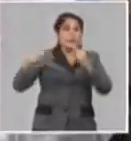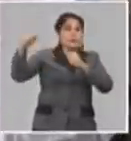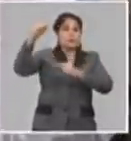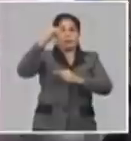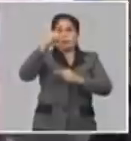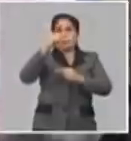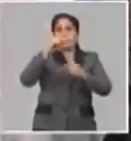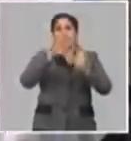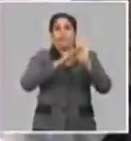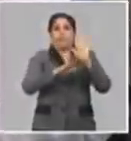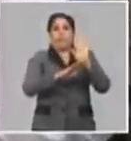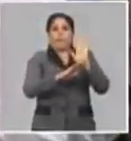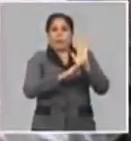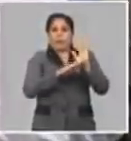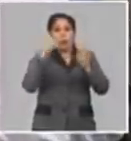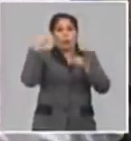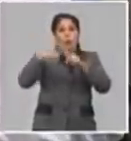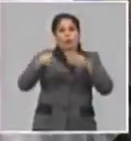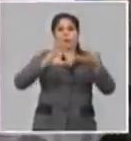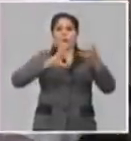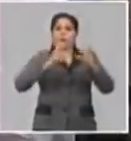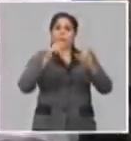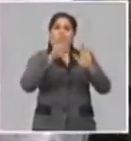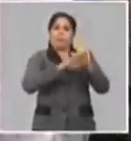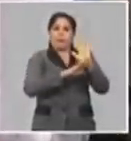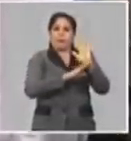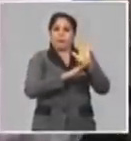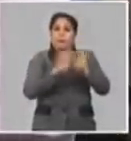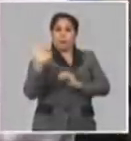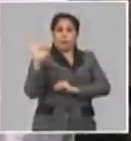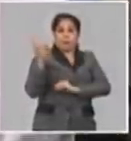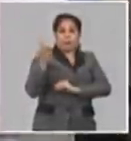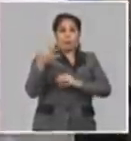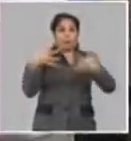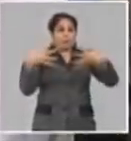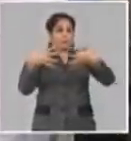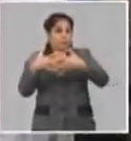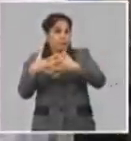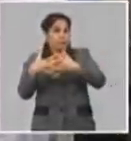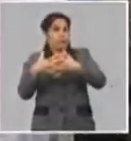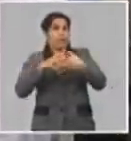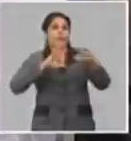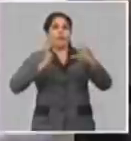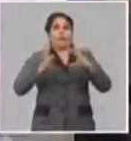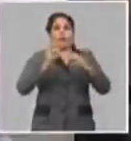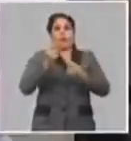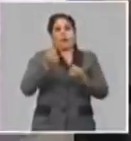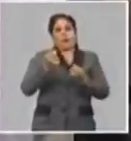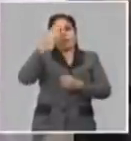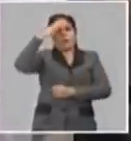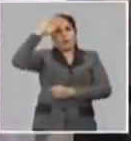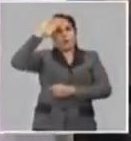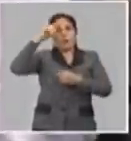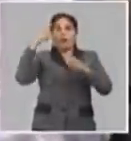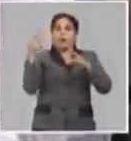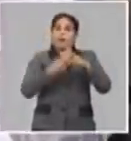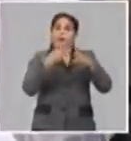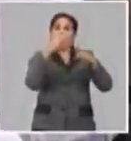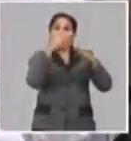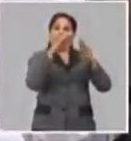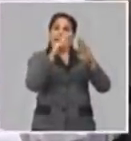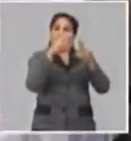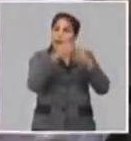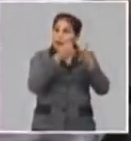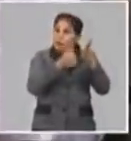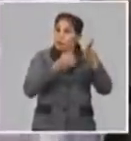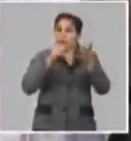principalmente por métodos indirectos. Eso está perfectamente en correspondencia con nuestro modelo económico y con los lineamientos. O sea,